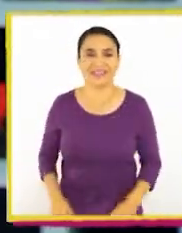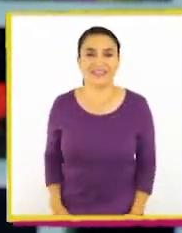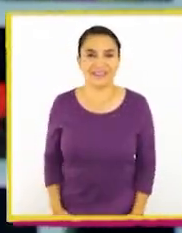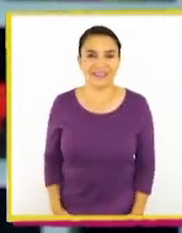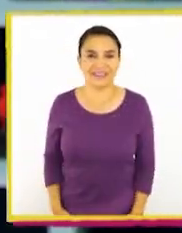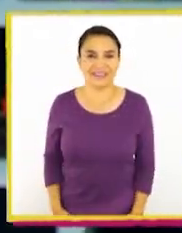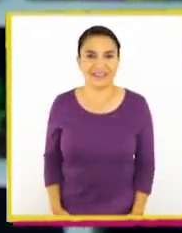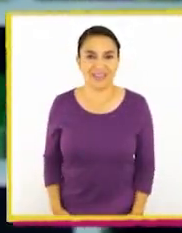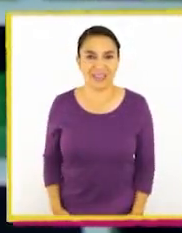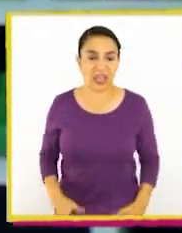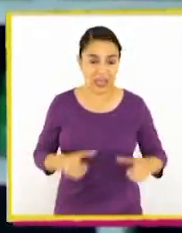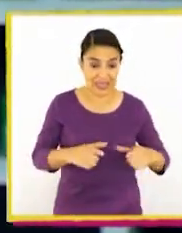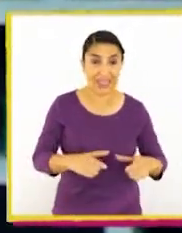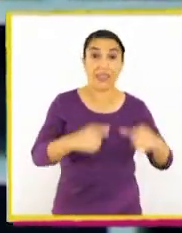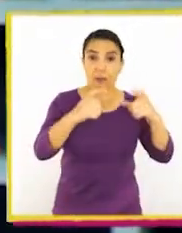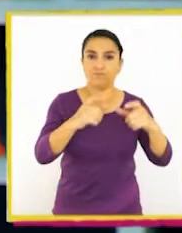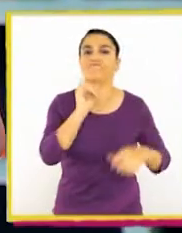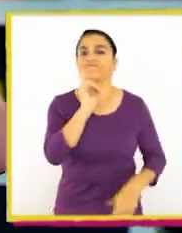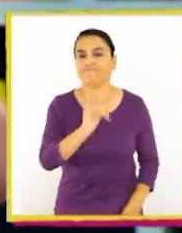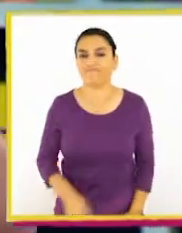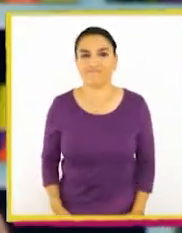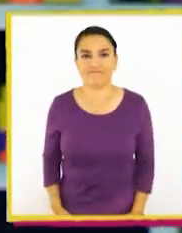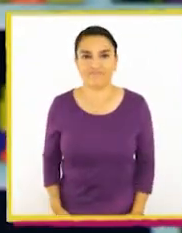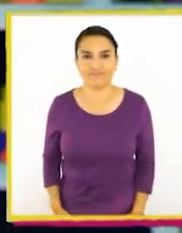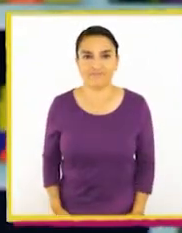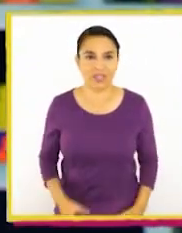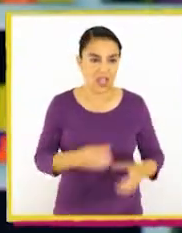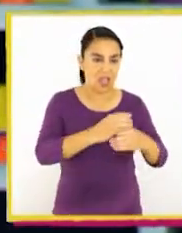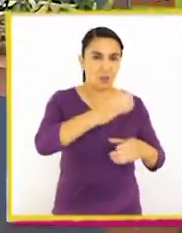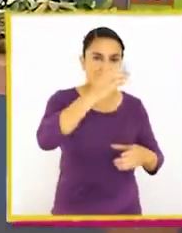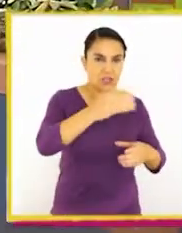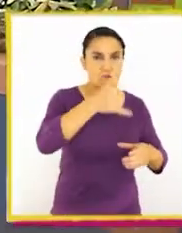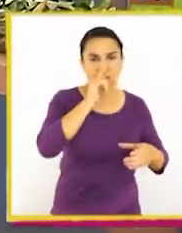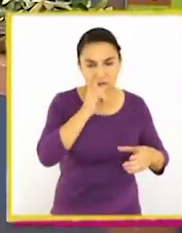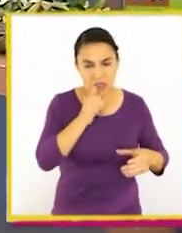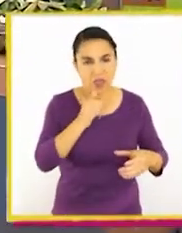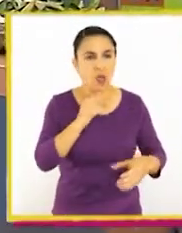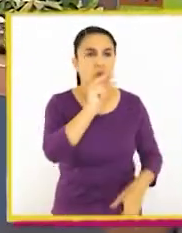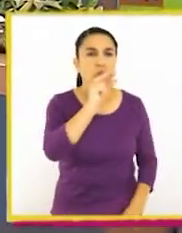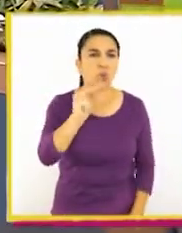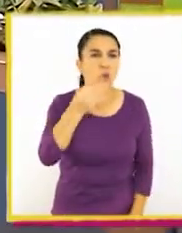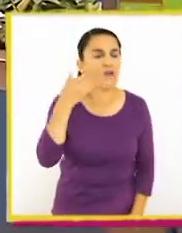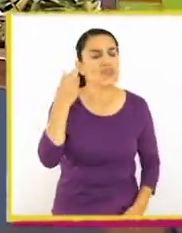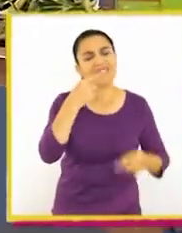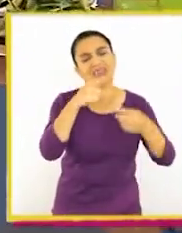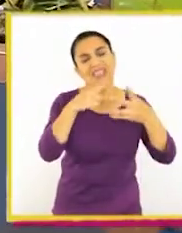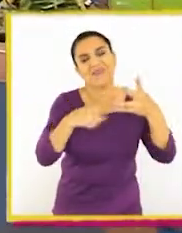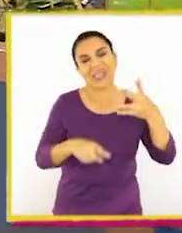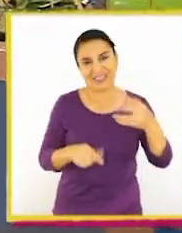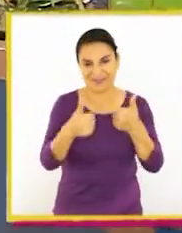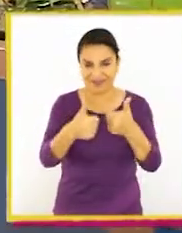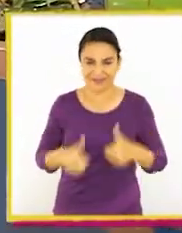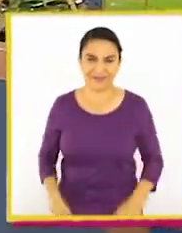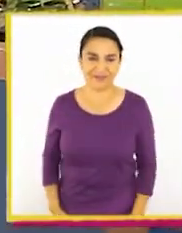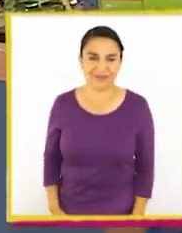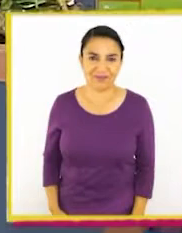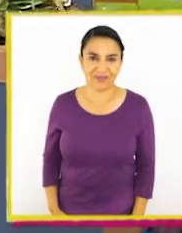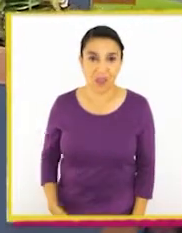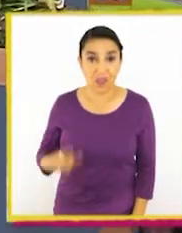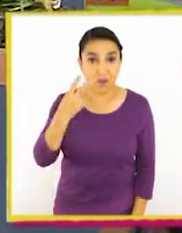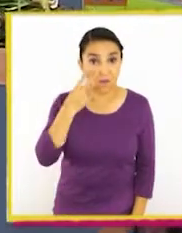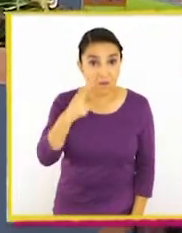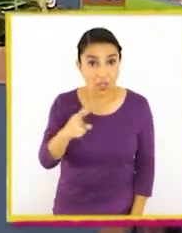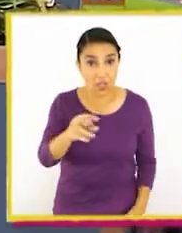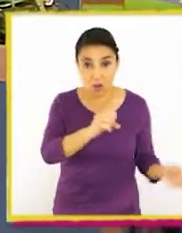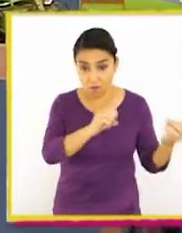bien. El Tetra Pak, bien. Envases de bebida, Plumavit, entre otros, excelente.